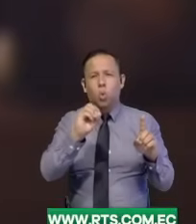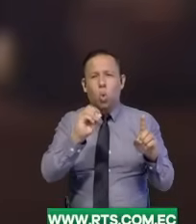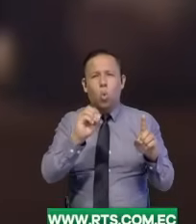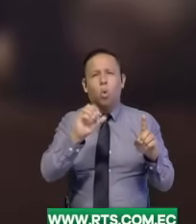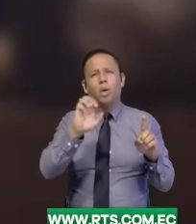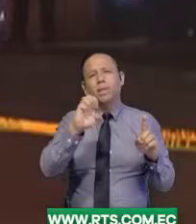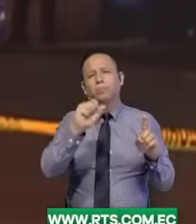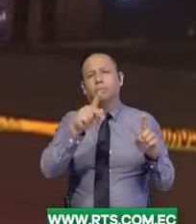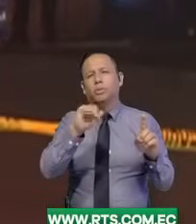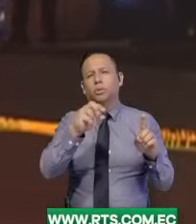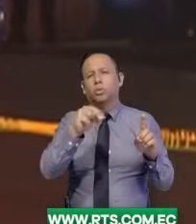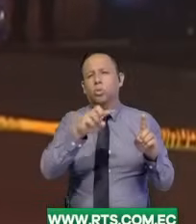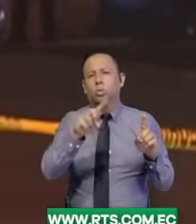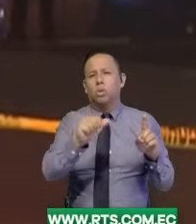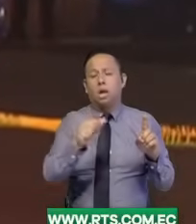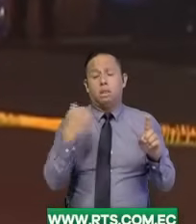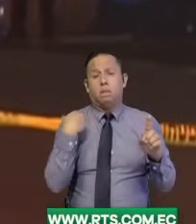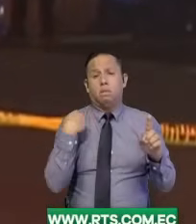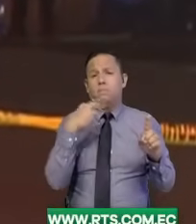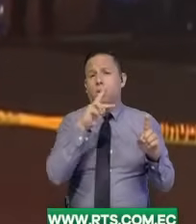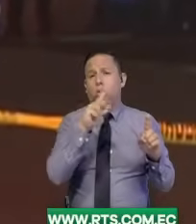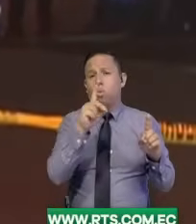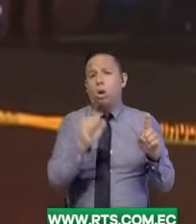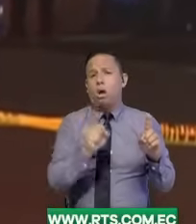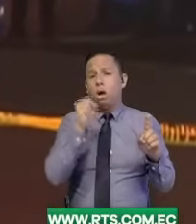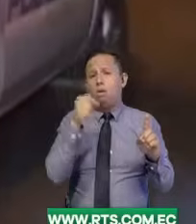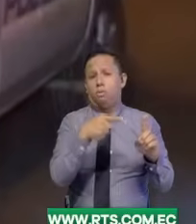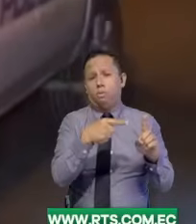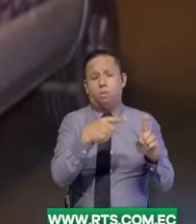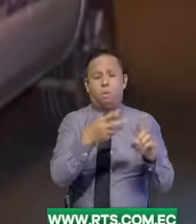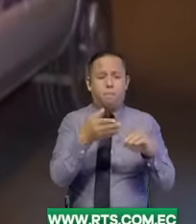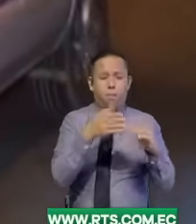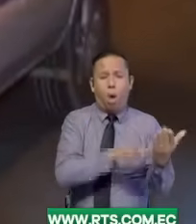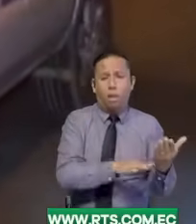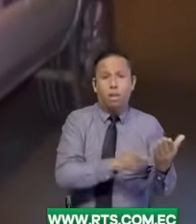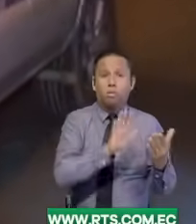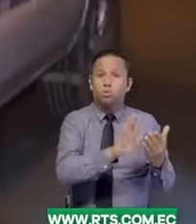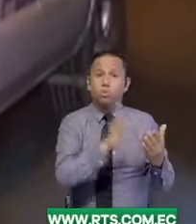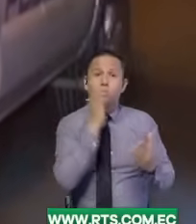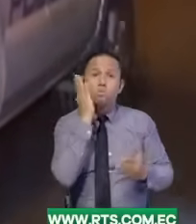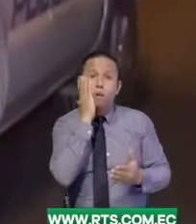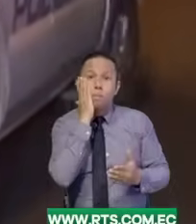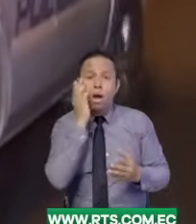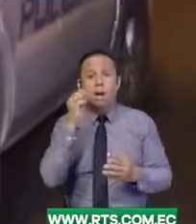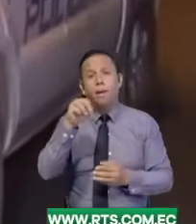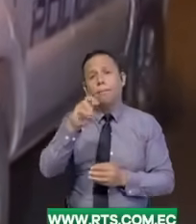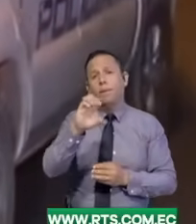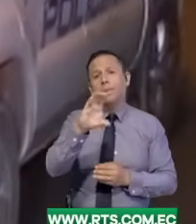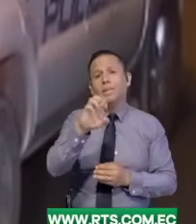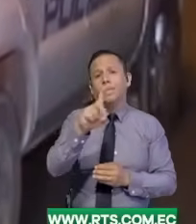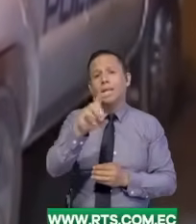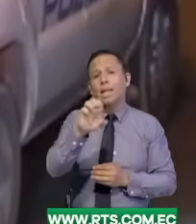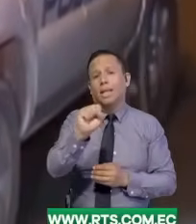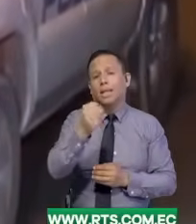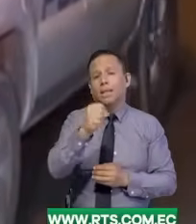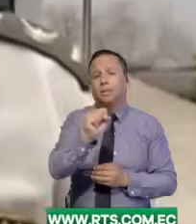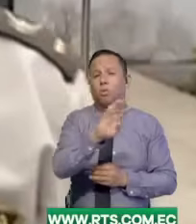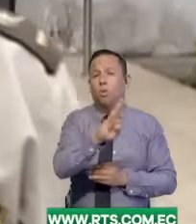21 años, perdió la vida. Y su progenitora, Mercedes A., de 46,